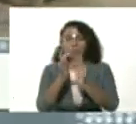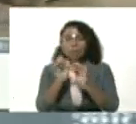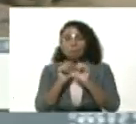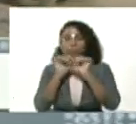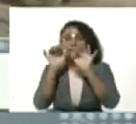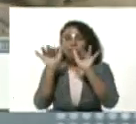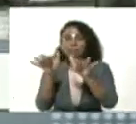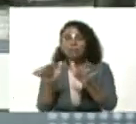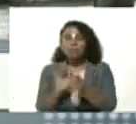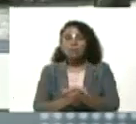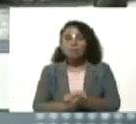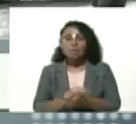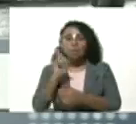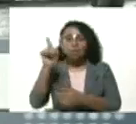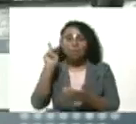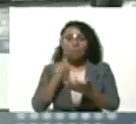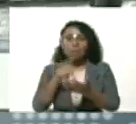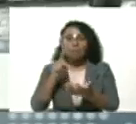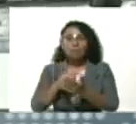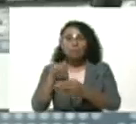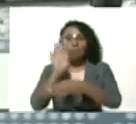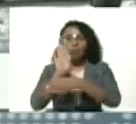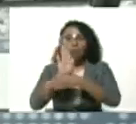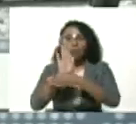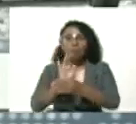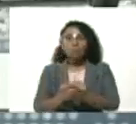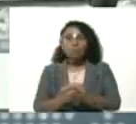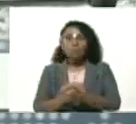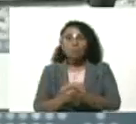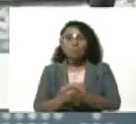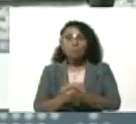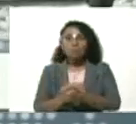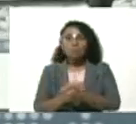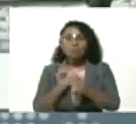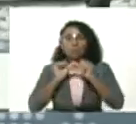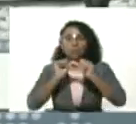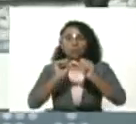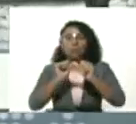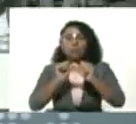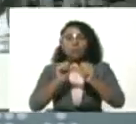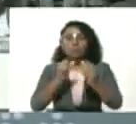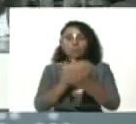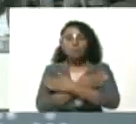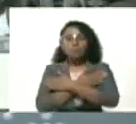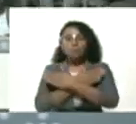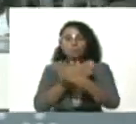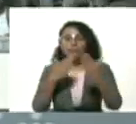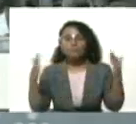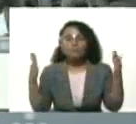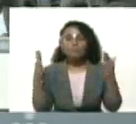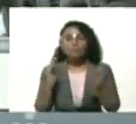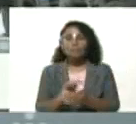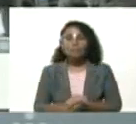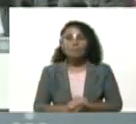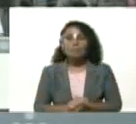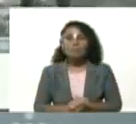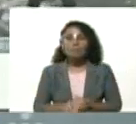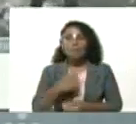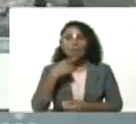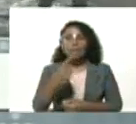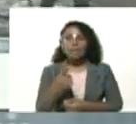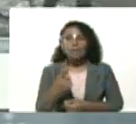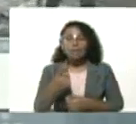bendiciones, con su presencia divina y permanente. La solidaridad, dicen que